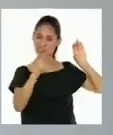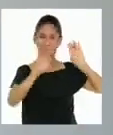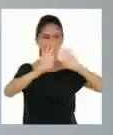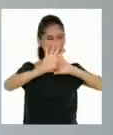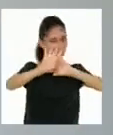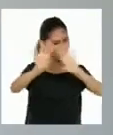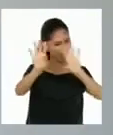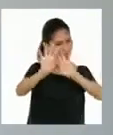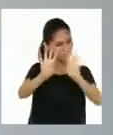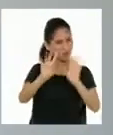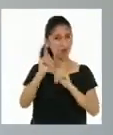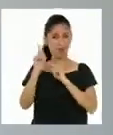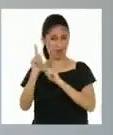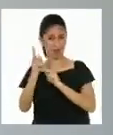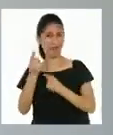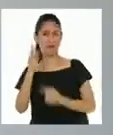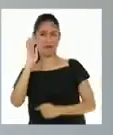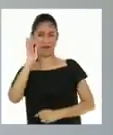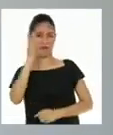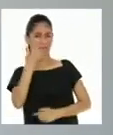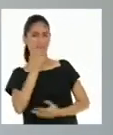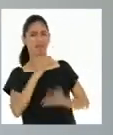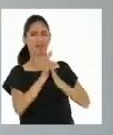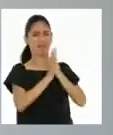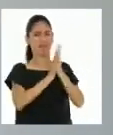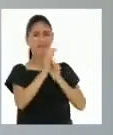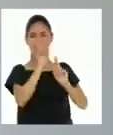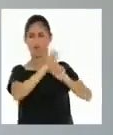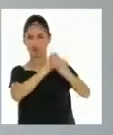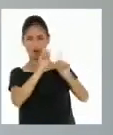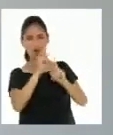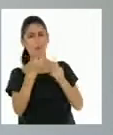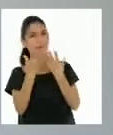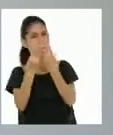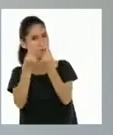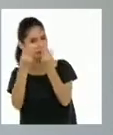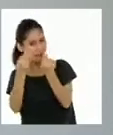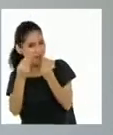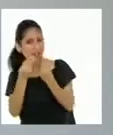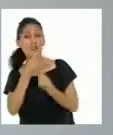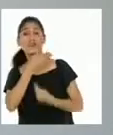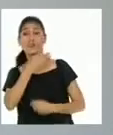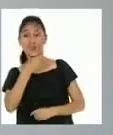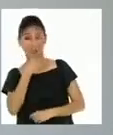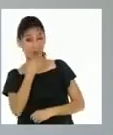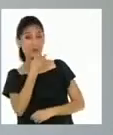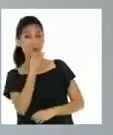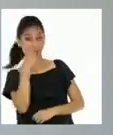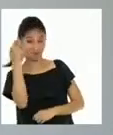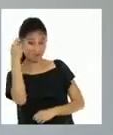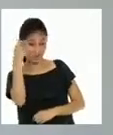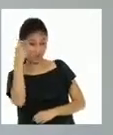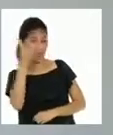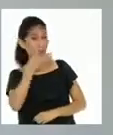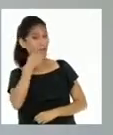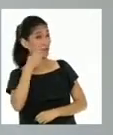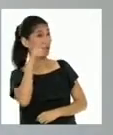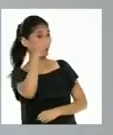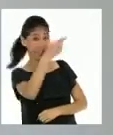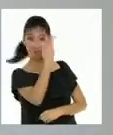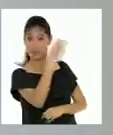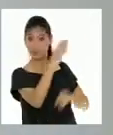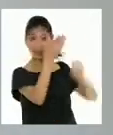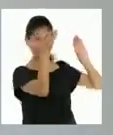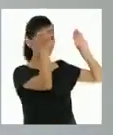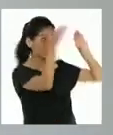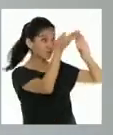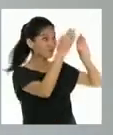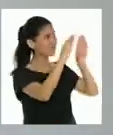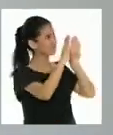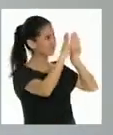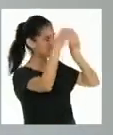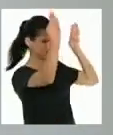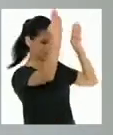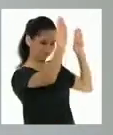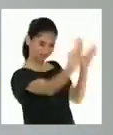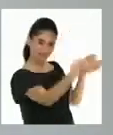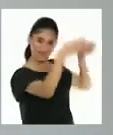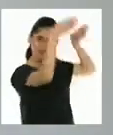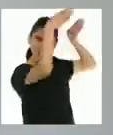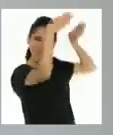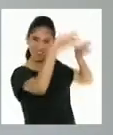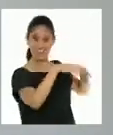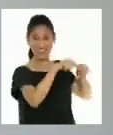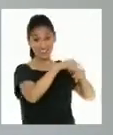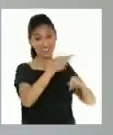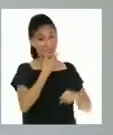quiere, Tocino. Es donde la mayoría quiere. Somos una sociedad democrática. Tenemos un enlace directo en directo con